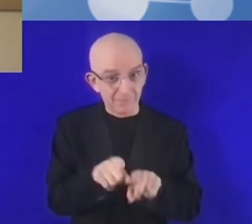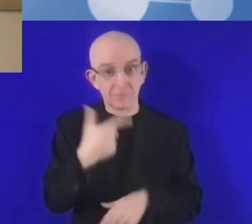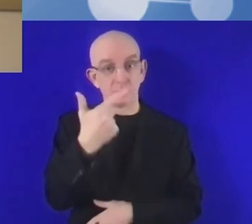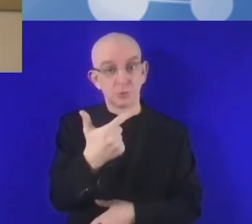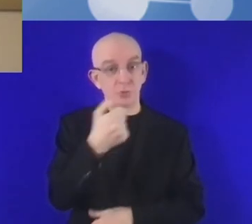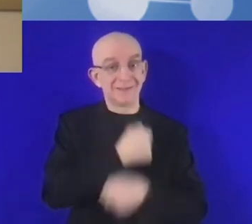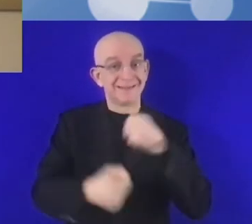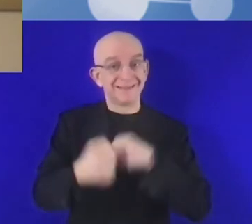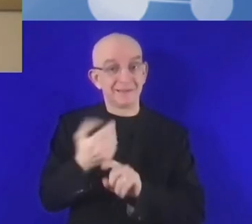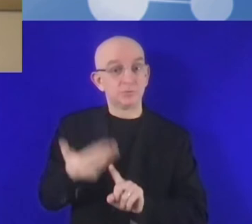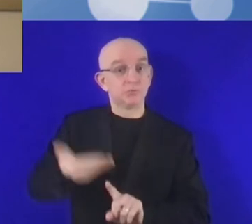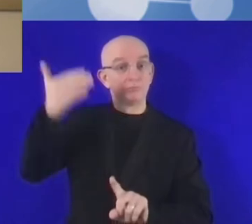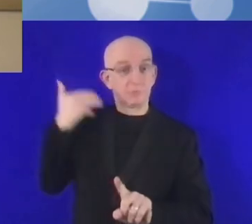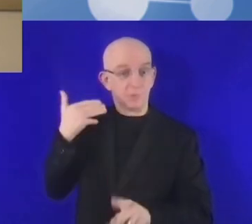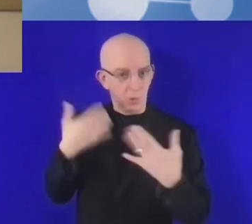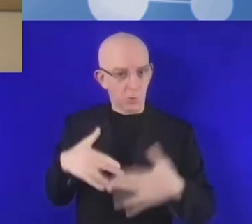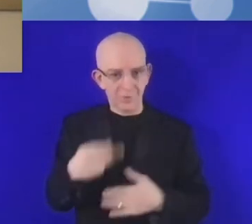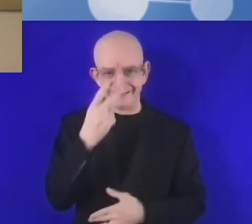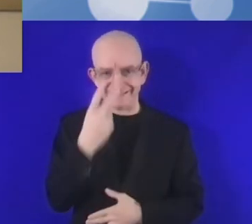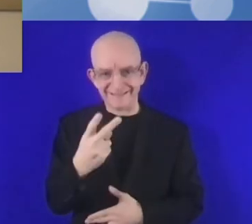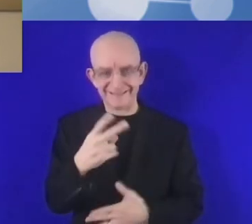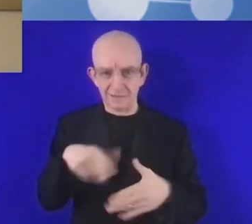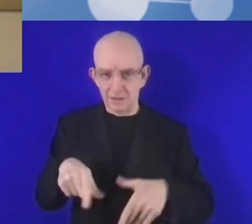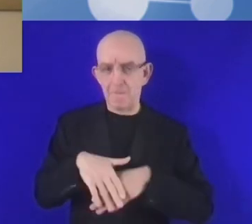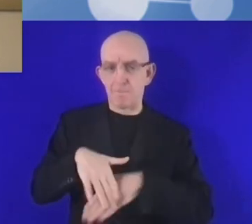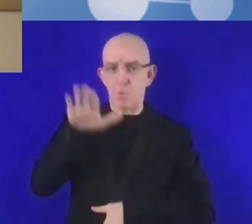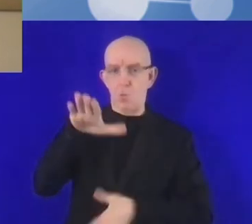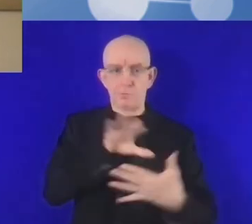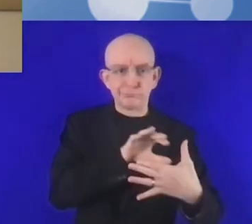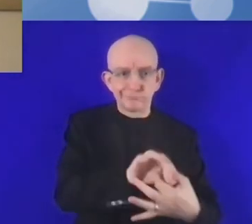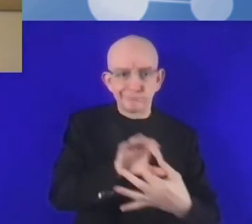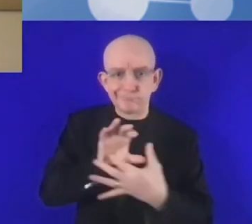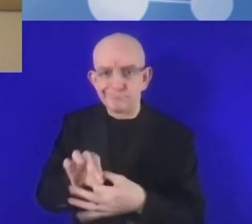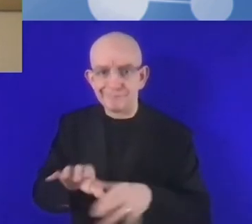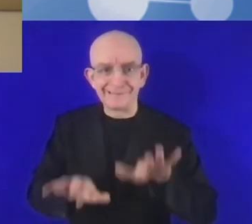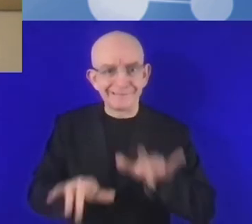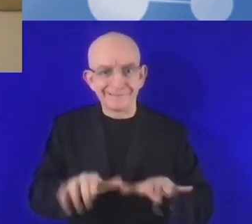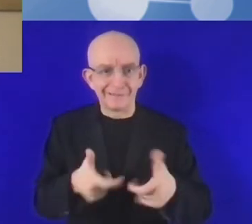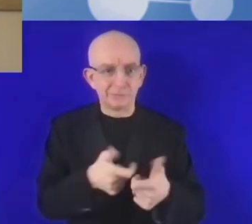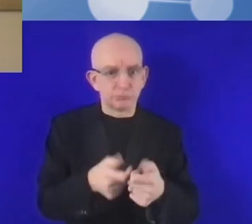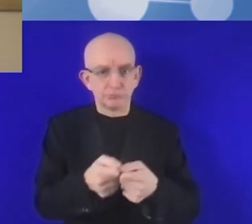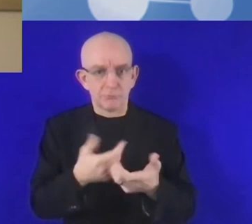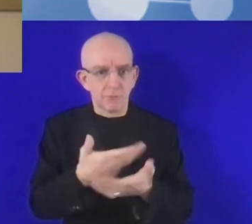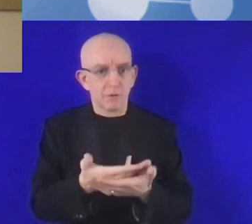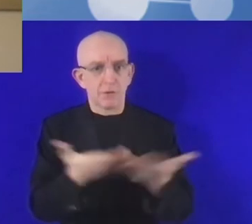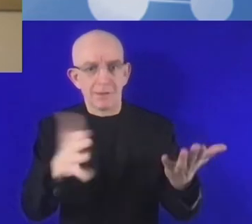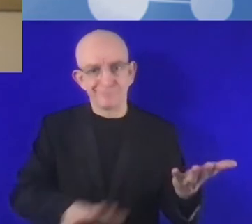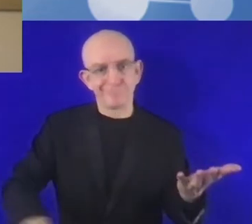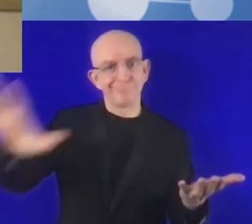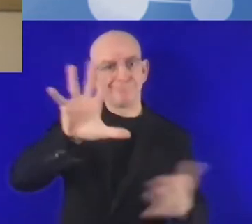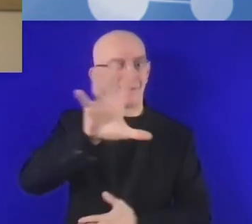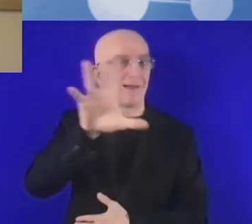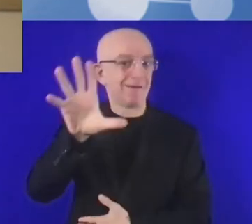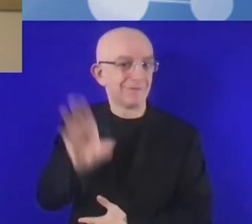en 170% en comparación con la misma temporada de hace 2 años, lo que demuestra que las personas